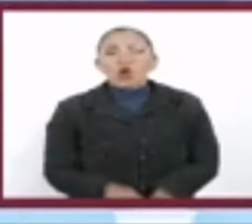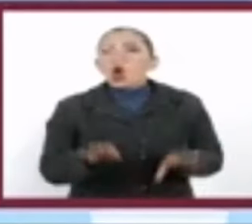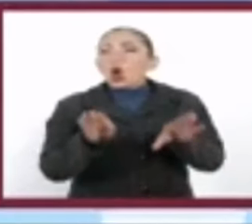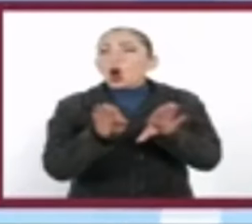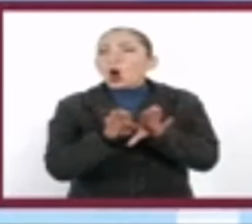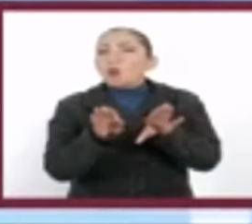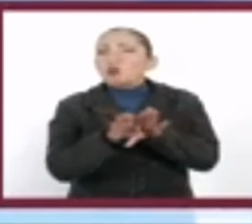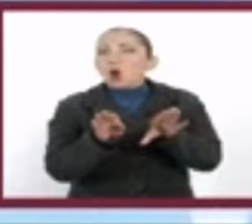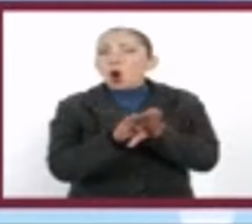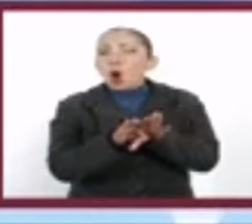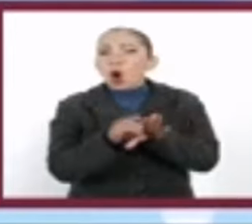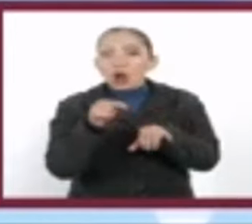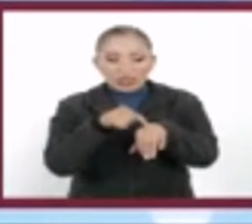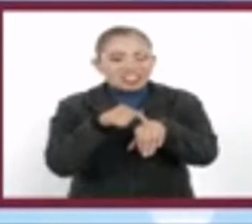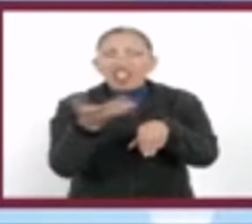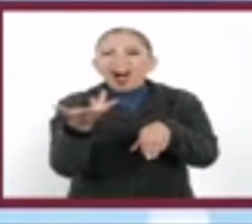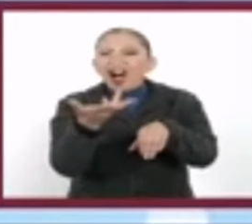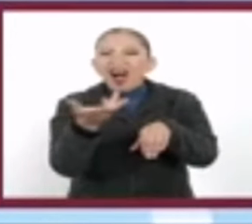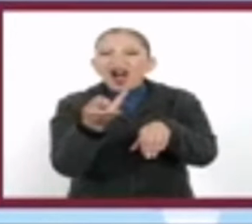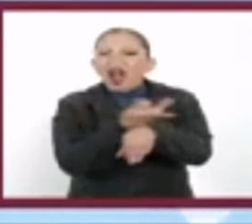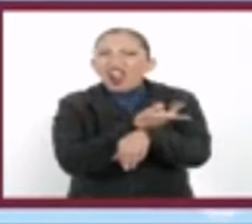¿Cómo es la respuesta al estímulo?